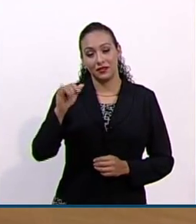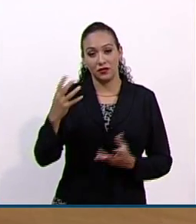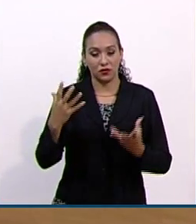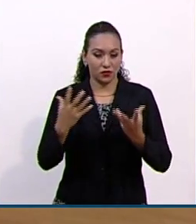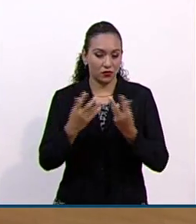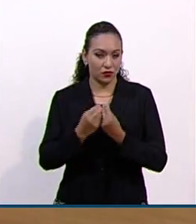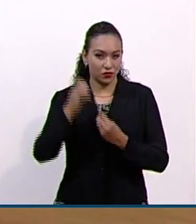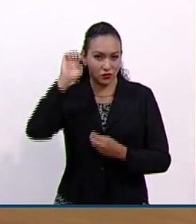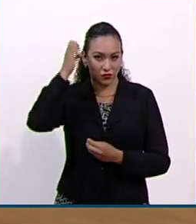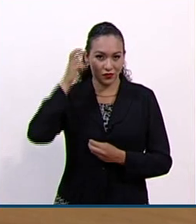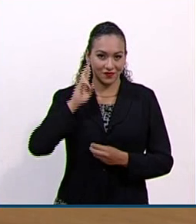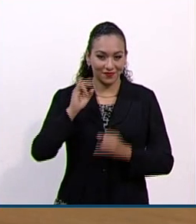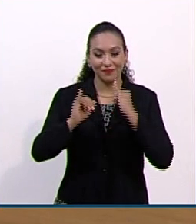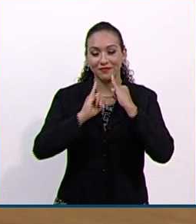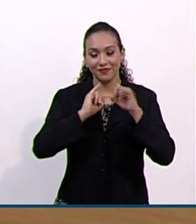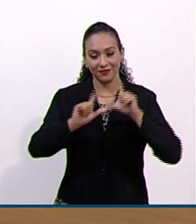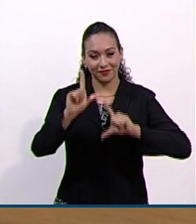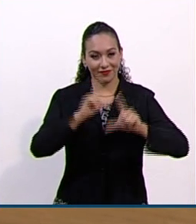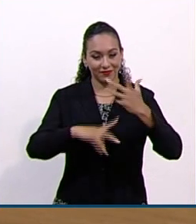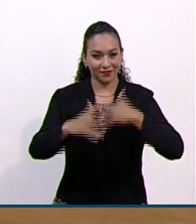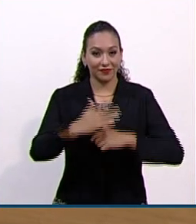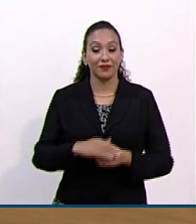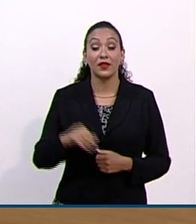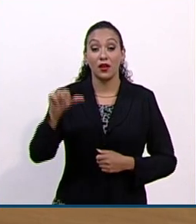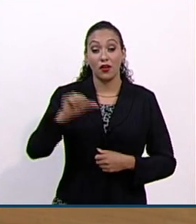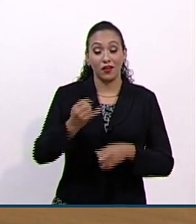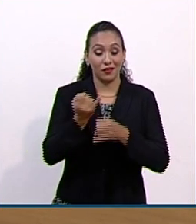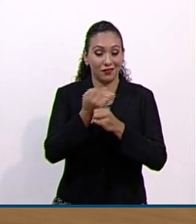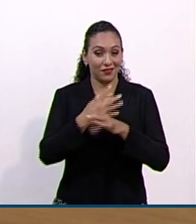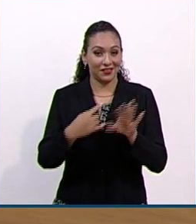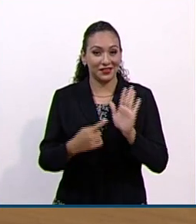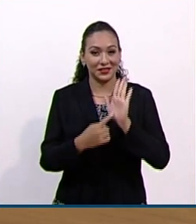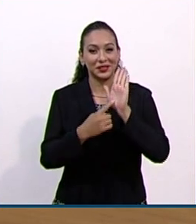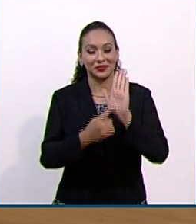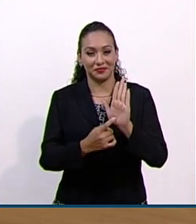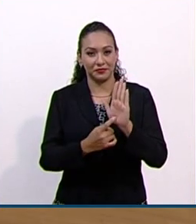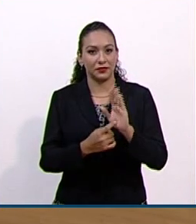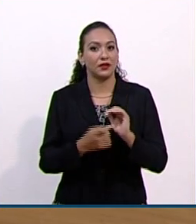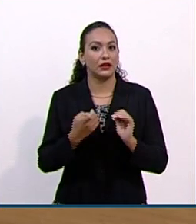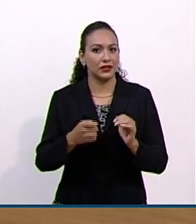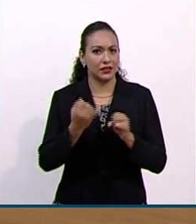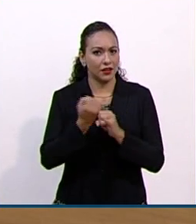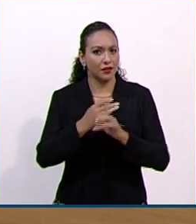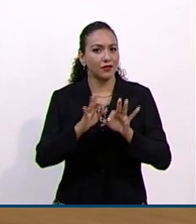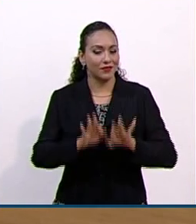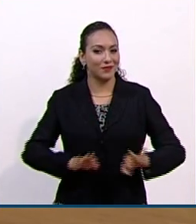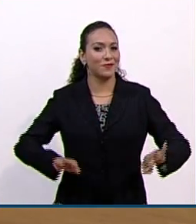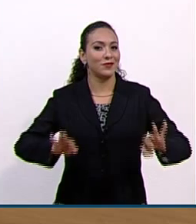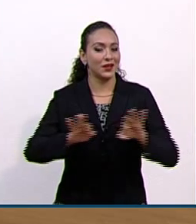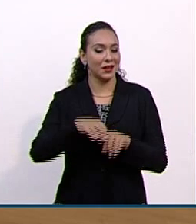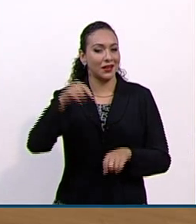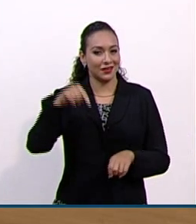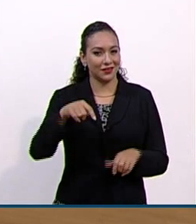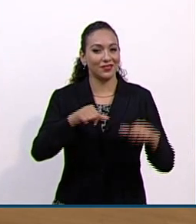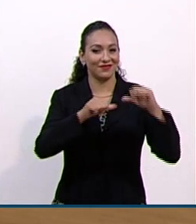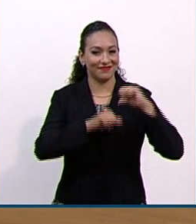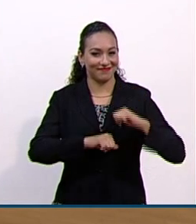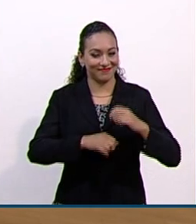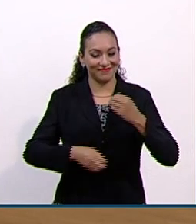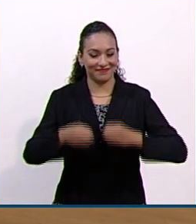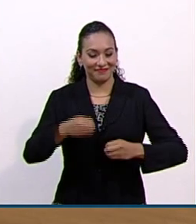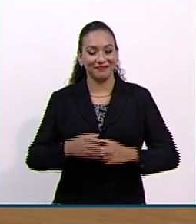Rostro en la interpretación en lengua de señas mexicana le presentaremos la información más reciente del Poder Judicial de la